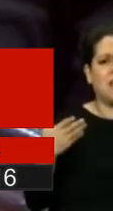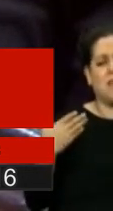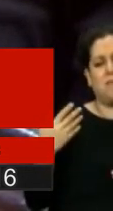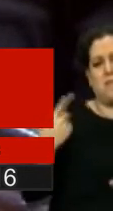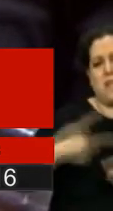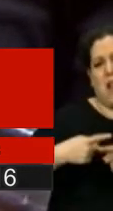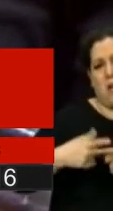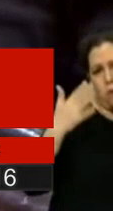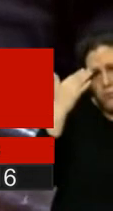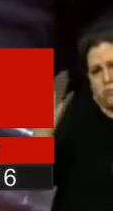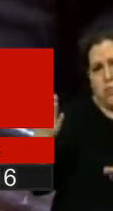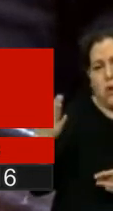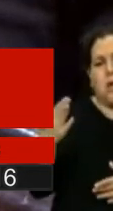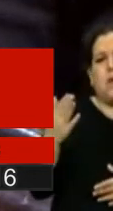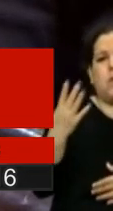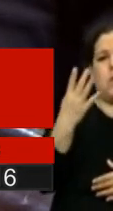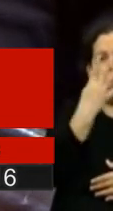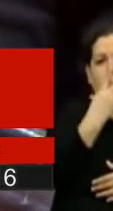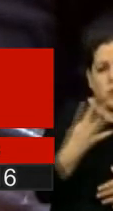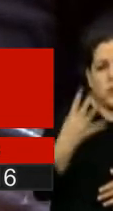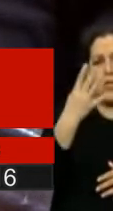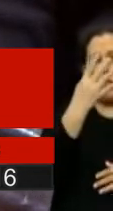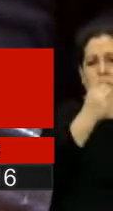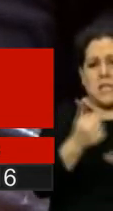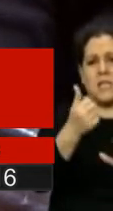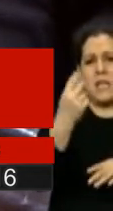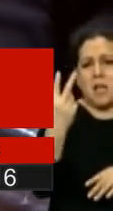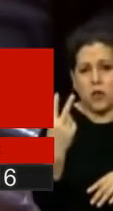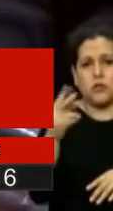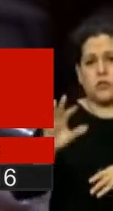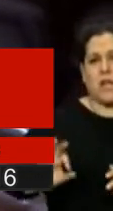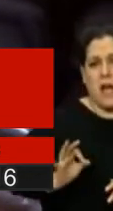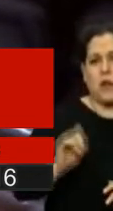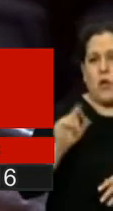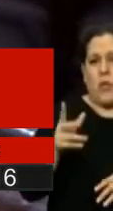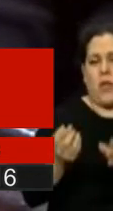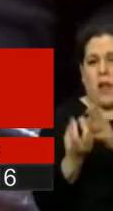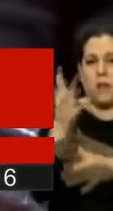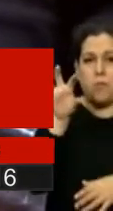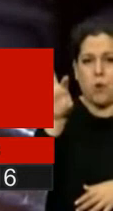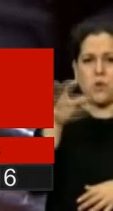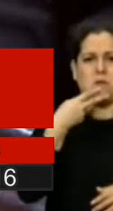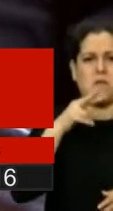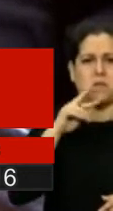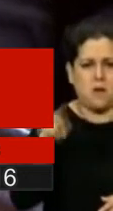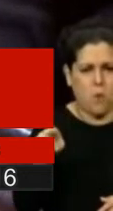se firmó antes el tema, por lo menos por parte de los diputados de San Juan, el tema del juicio político a la Corte